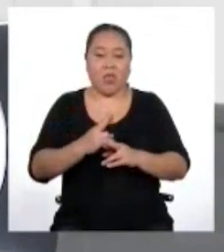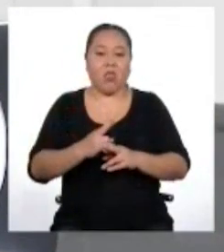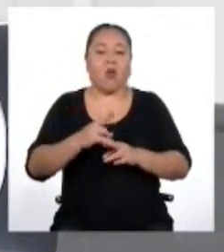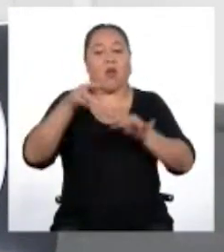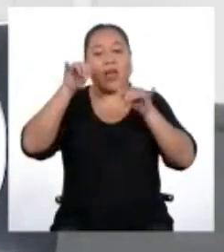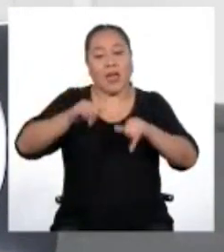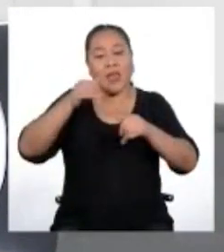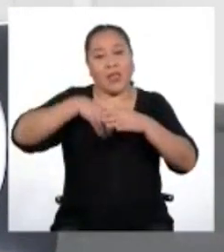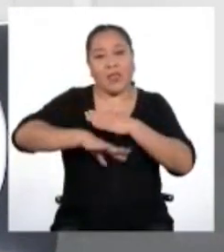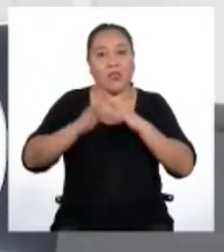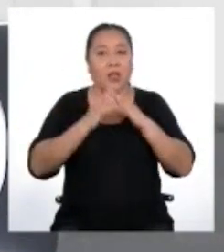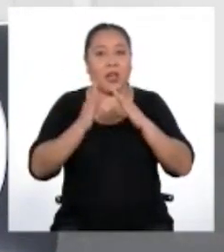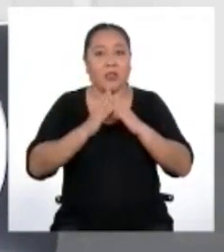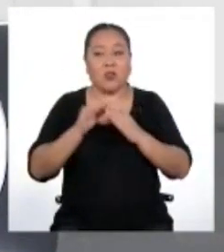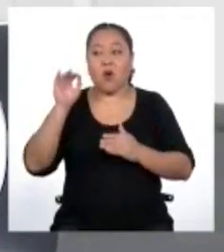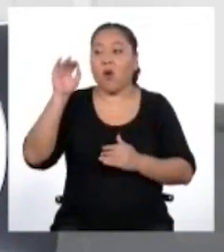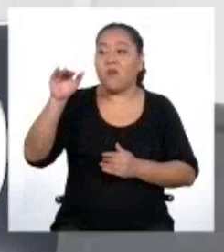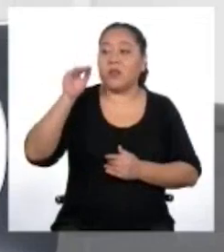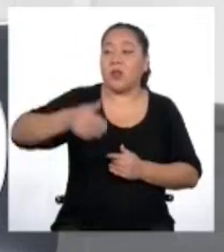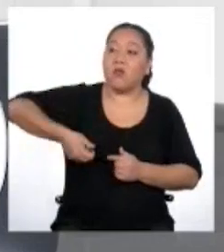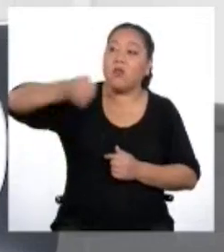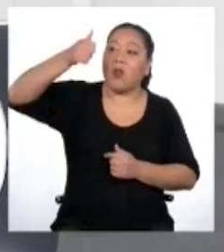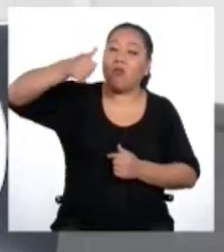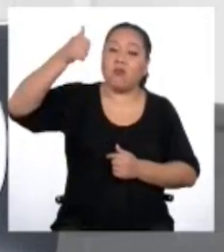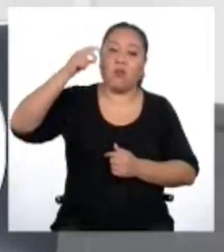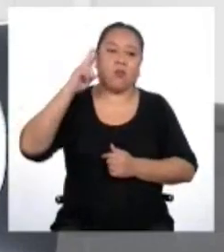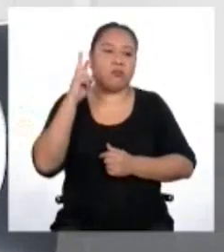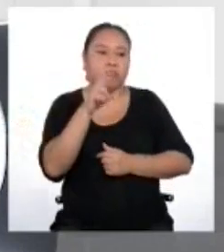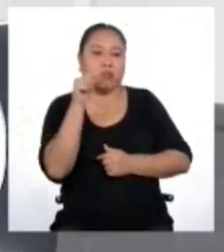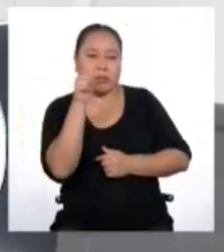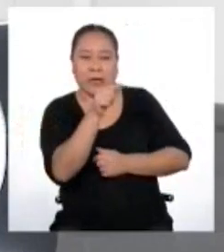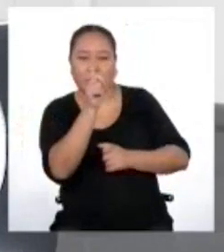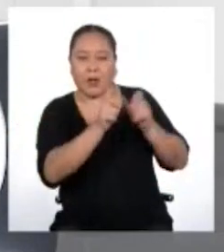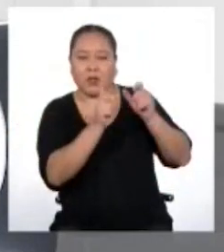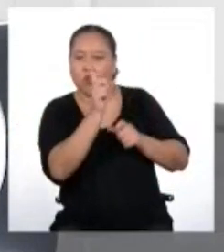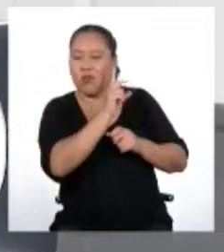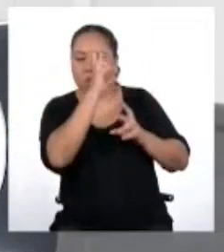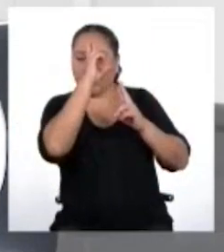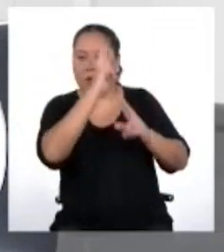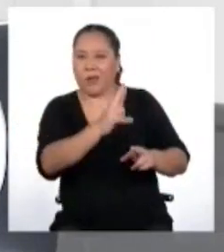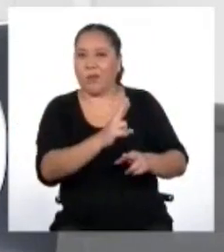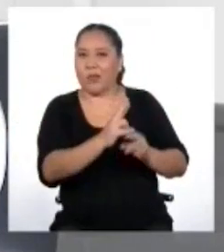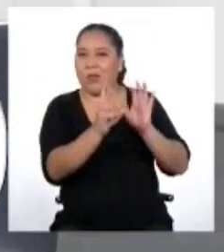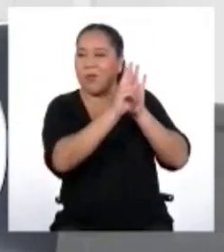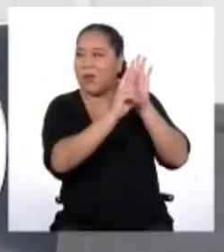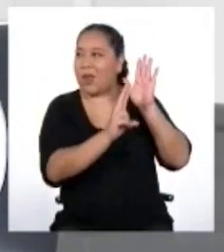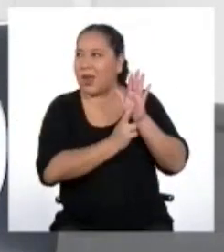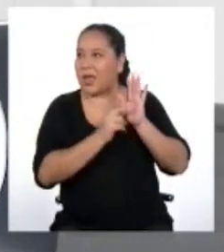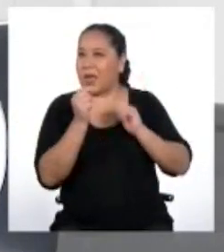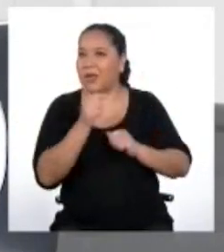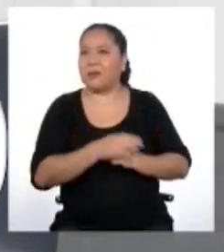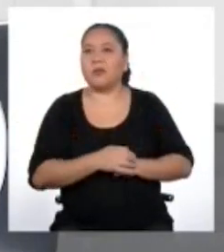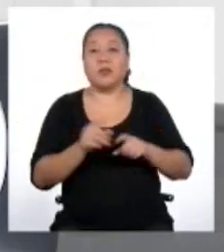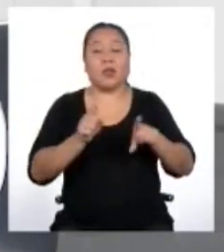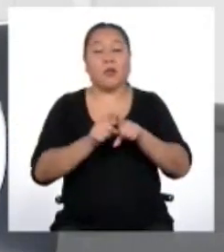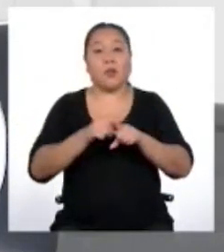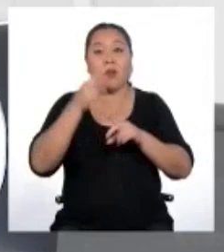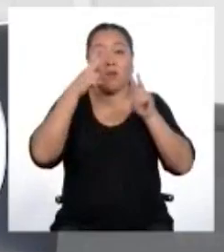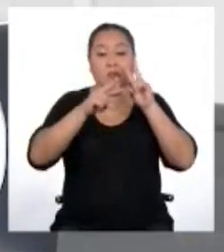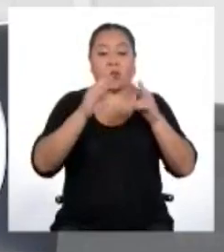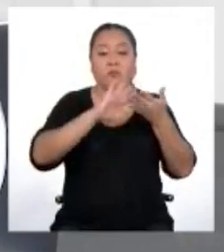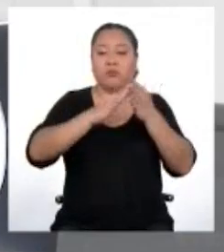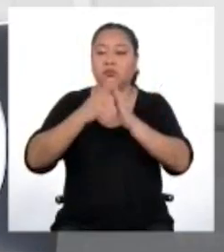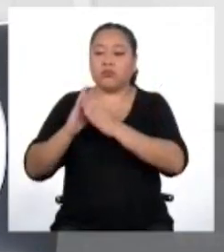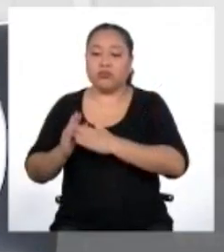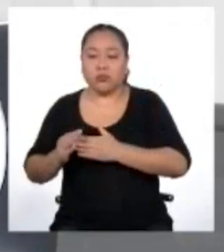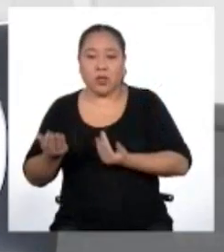o tal vez avisar a alguna autoridad si es que hay alguien que no está cumpliendo las normas. También he visto que hay comunidades que se